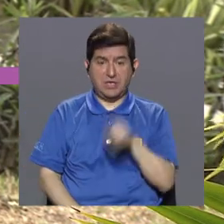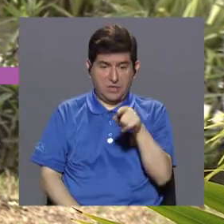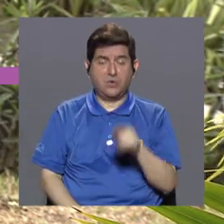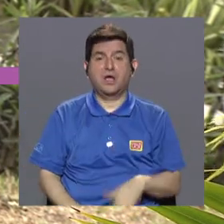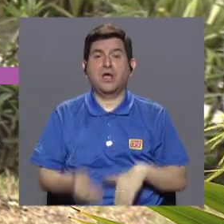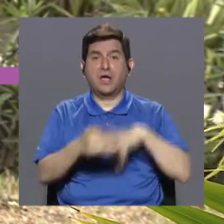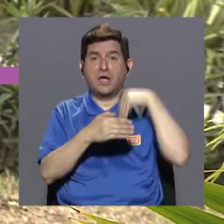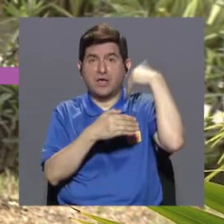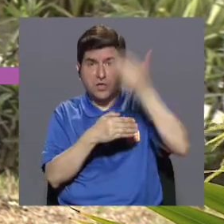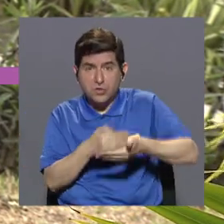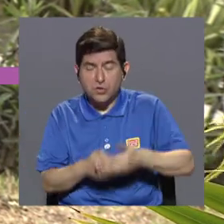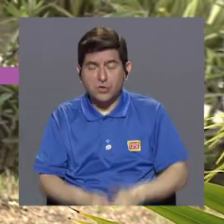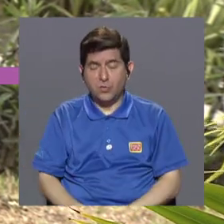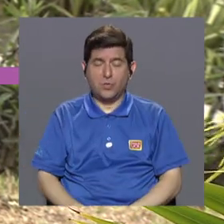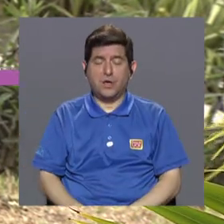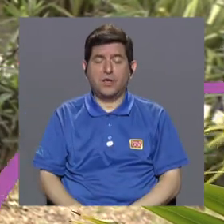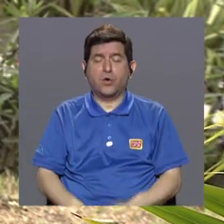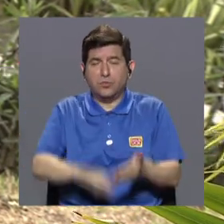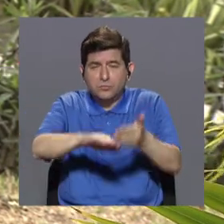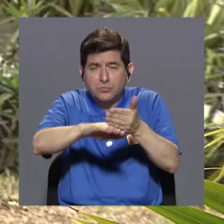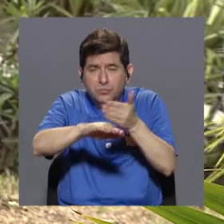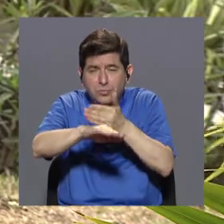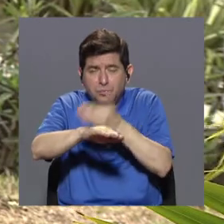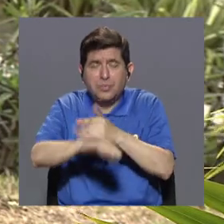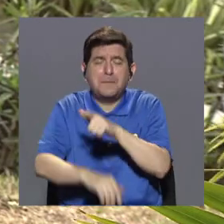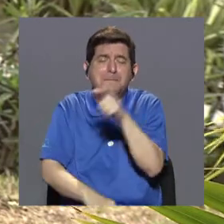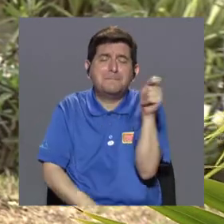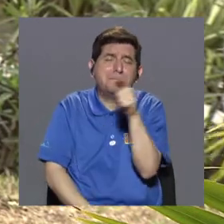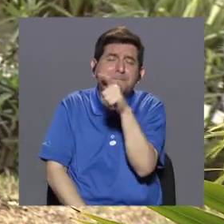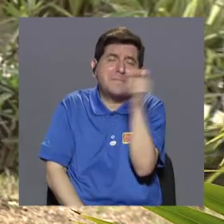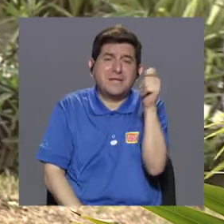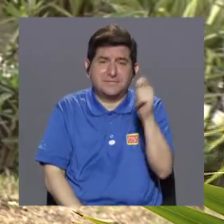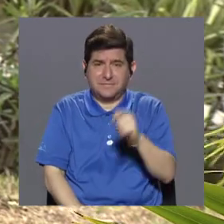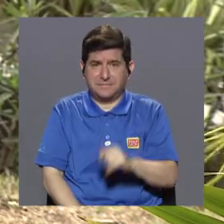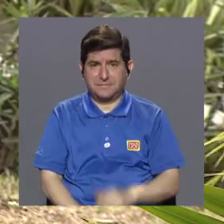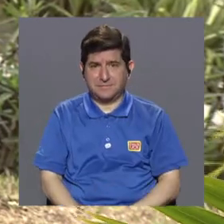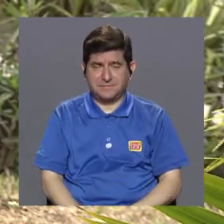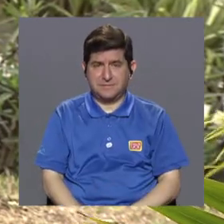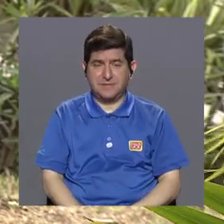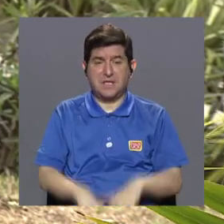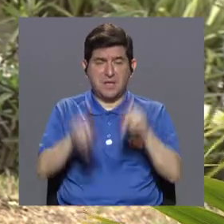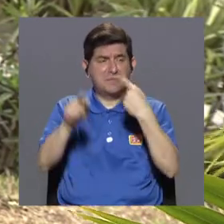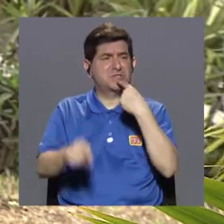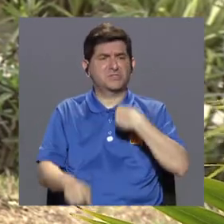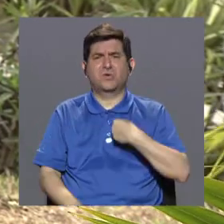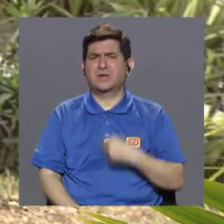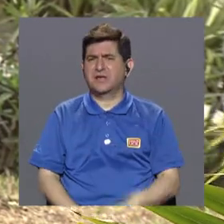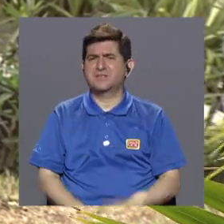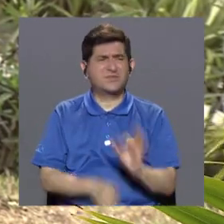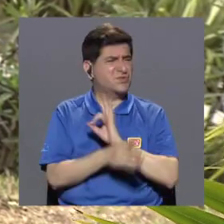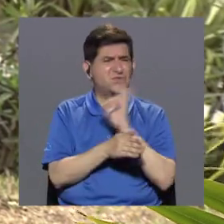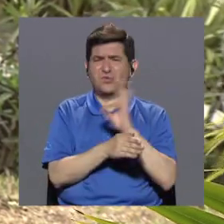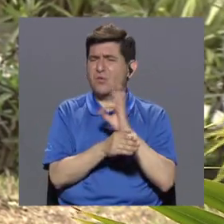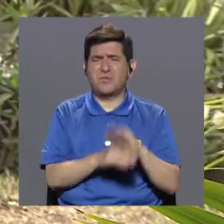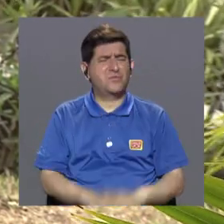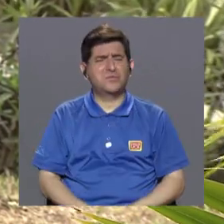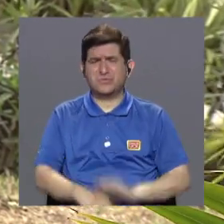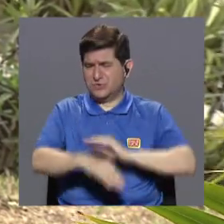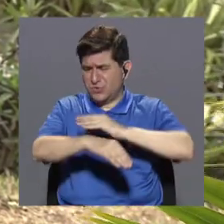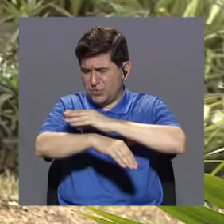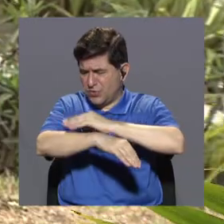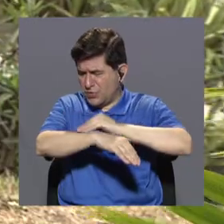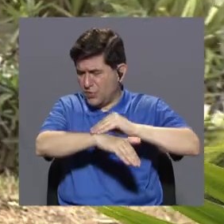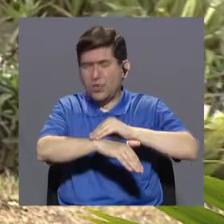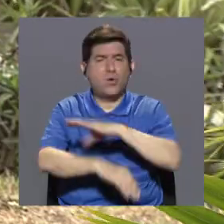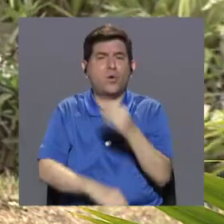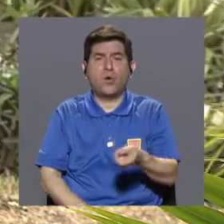convierten en larvas y pueden estar ahí por meses. Y entonces después la gente me dice, es que no me funcionó la ampolla, no me funcionó la pastilla,